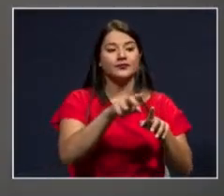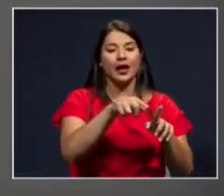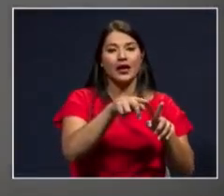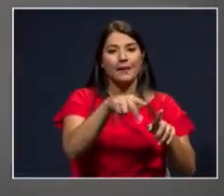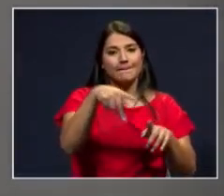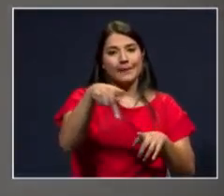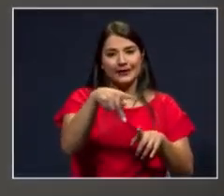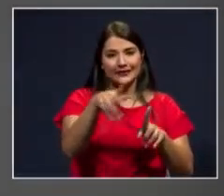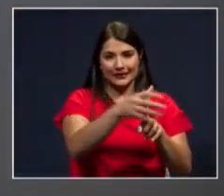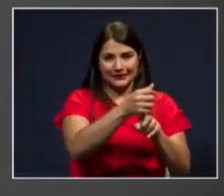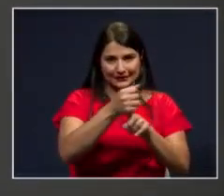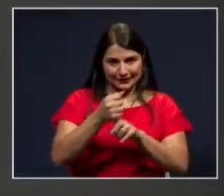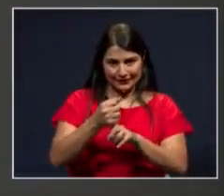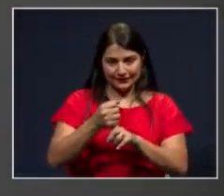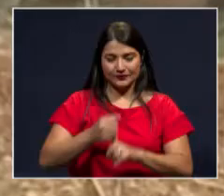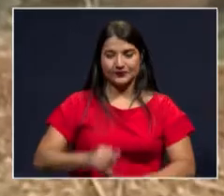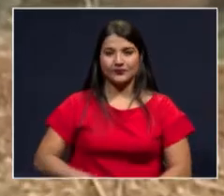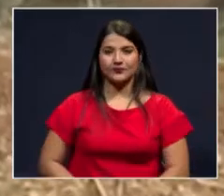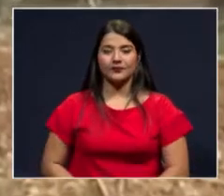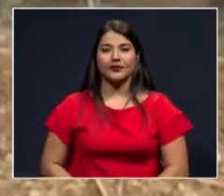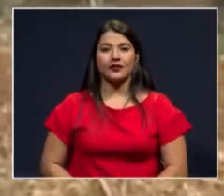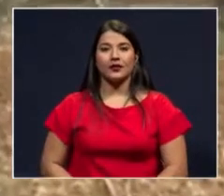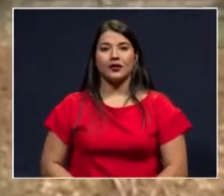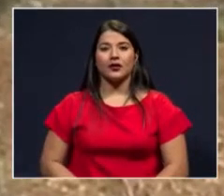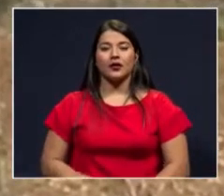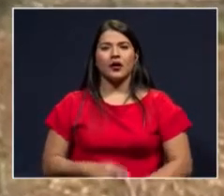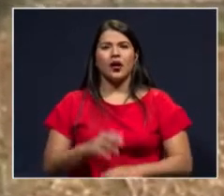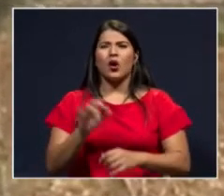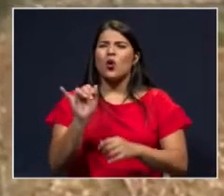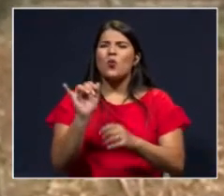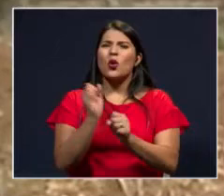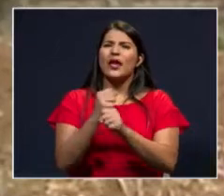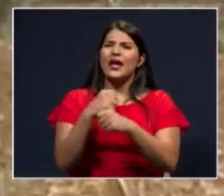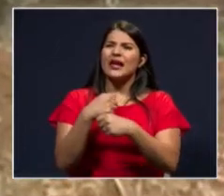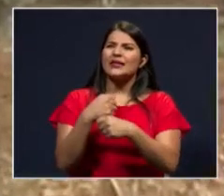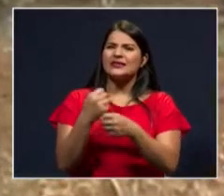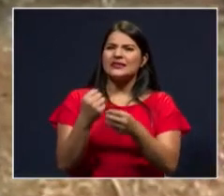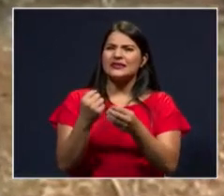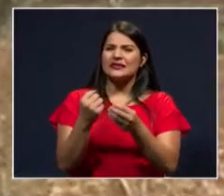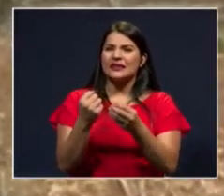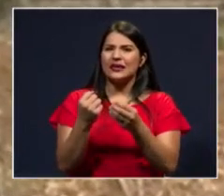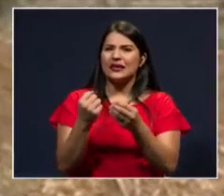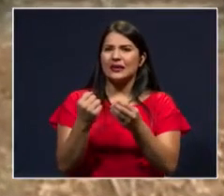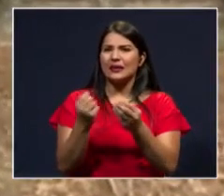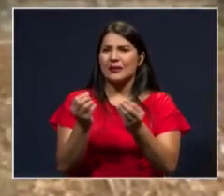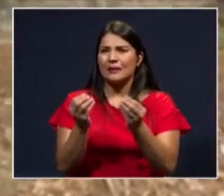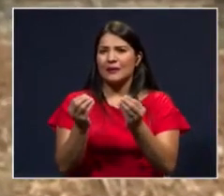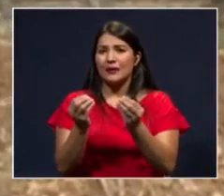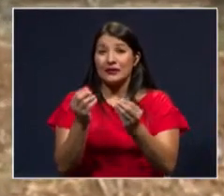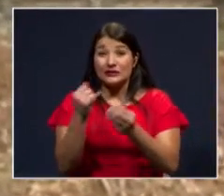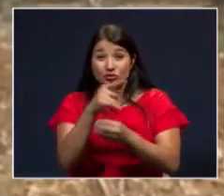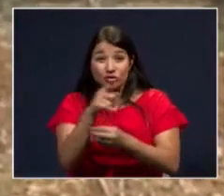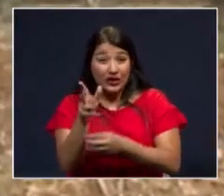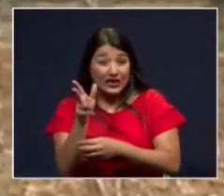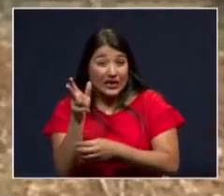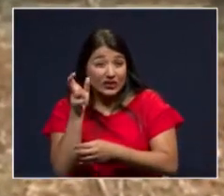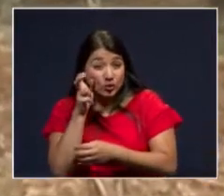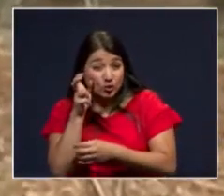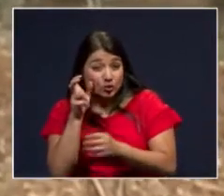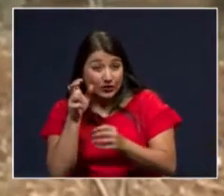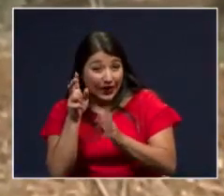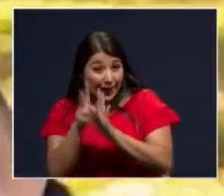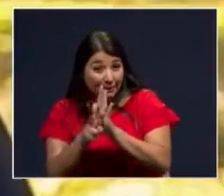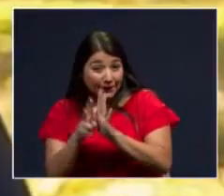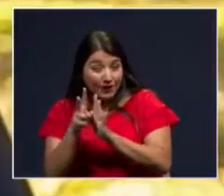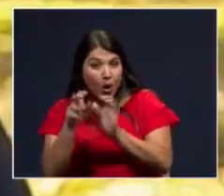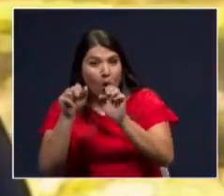violentaron sus derechos durante la detención. Ustedes agudizan un poco el oído, pueden oír a donde ella le están tratando